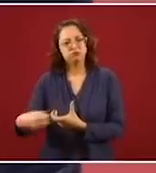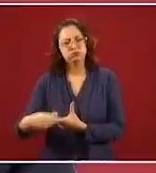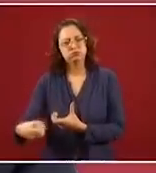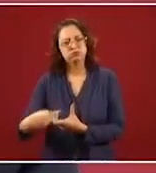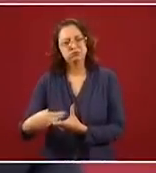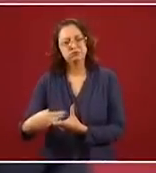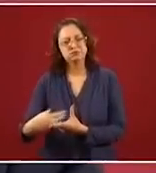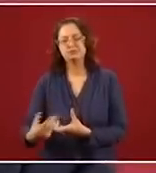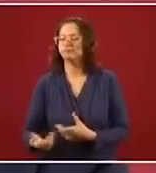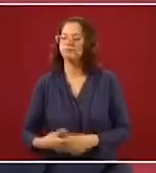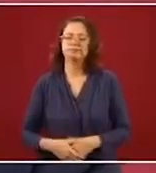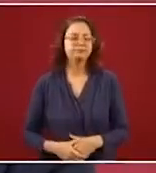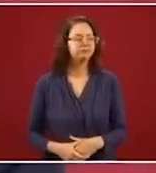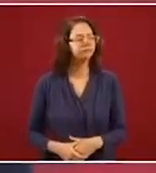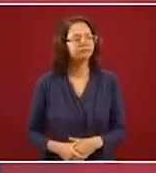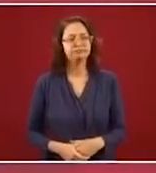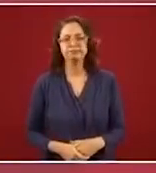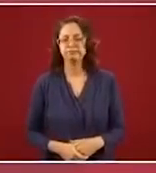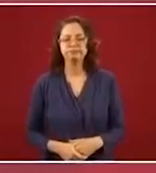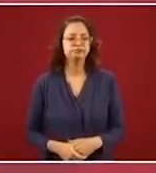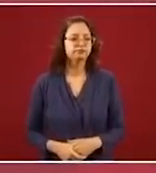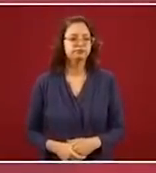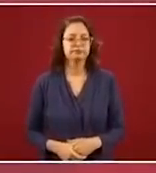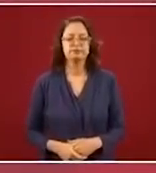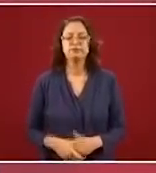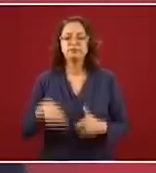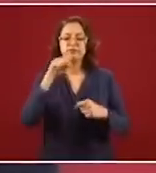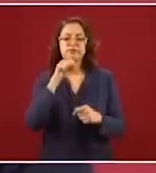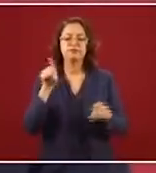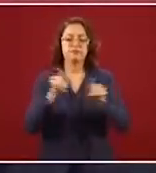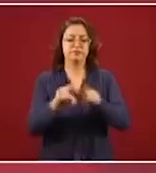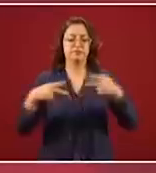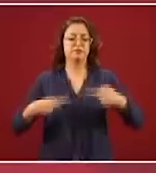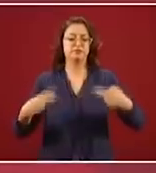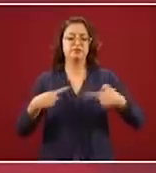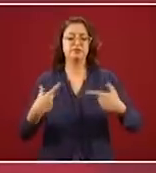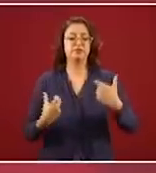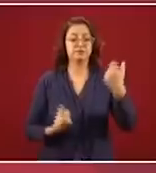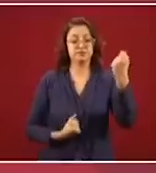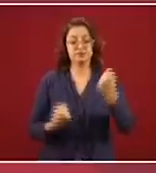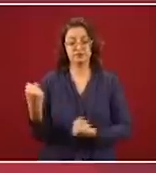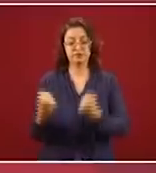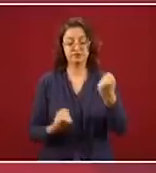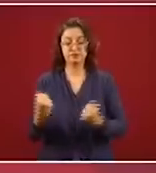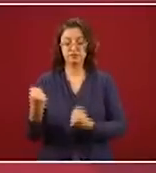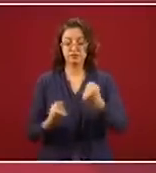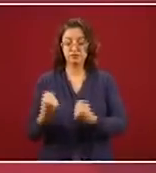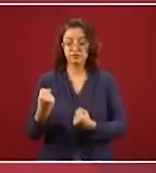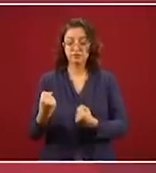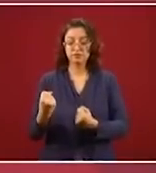y llamar a los automovilistas a que no